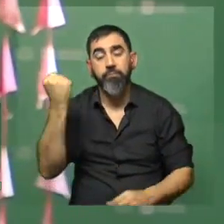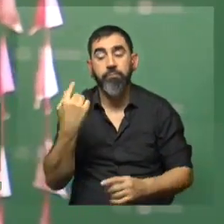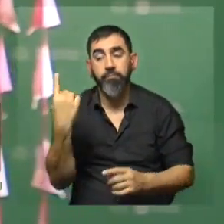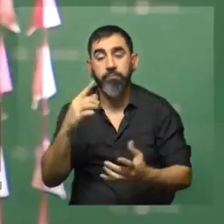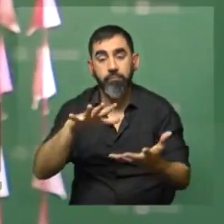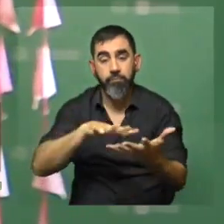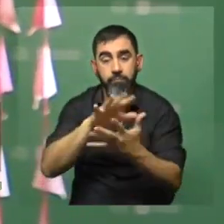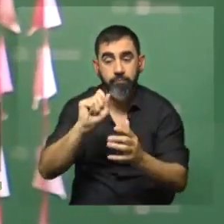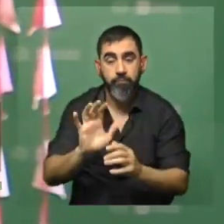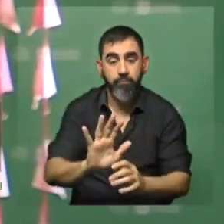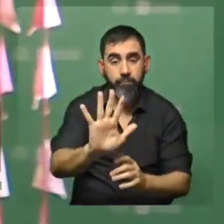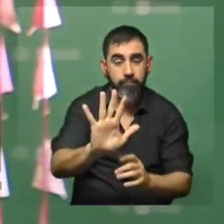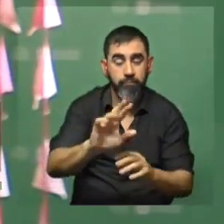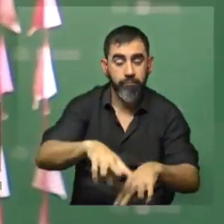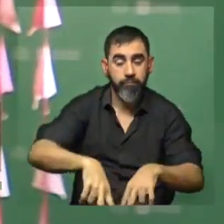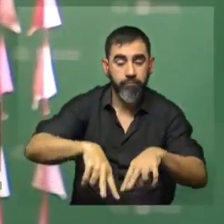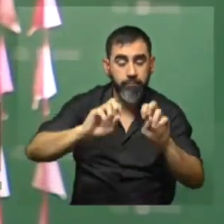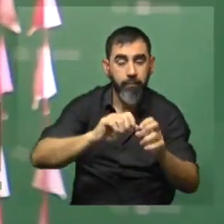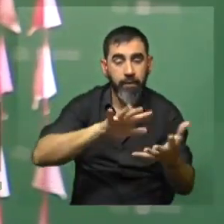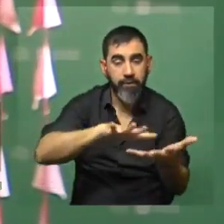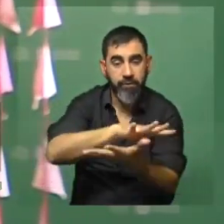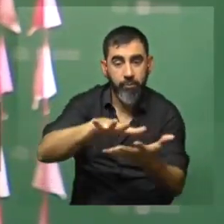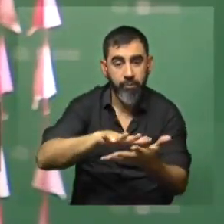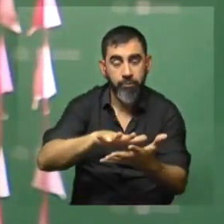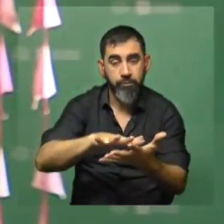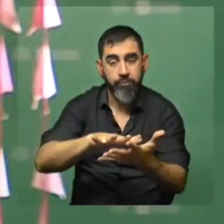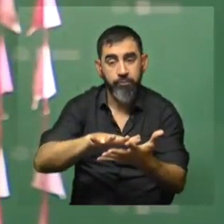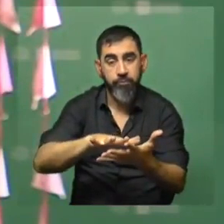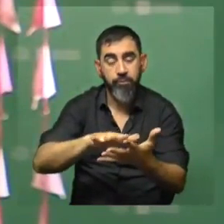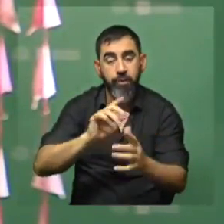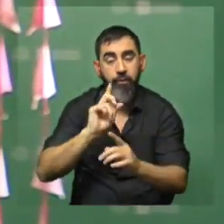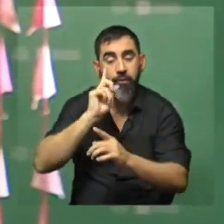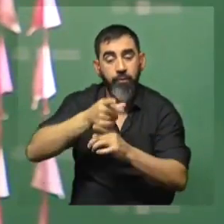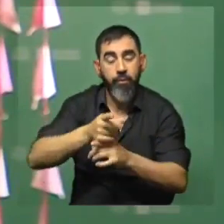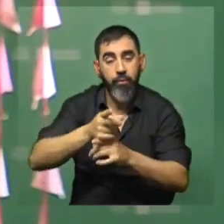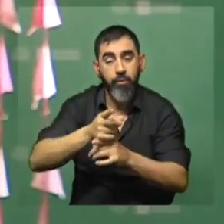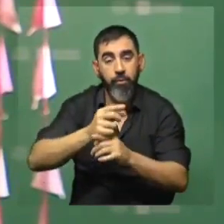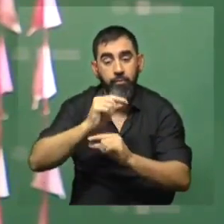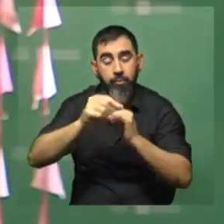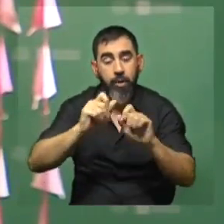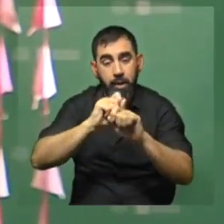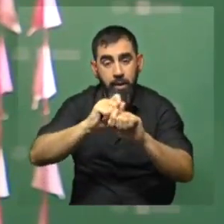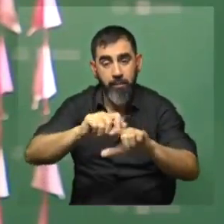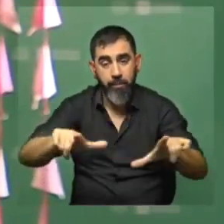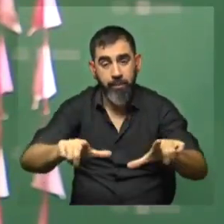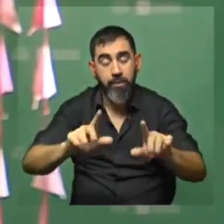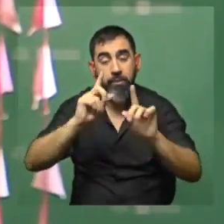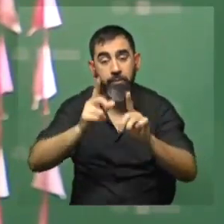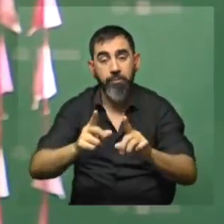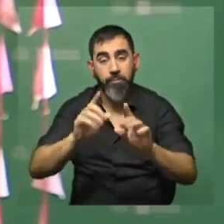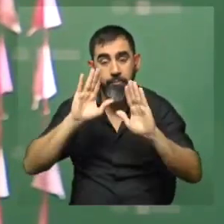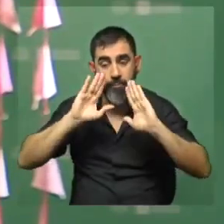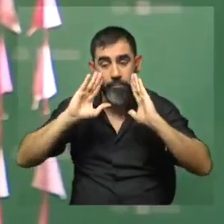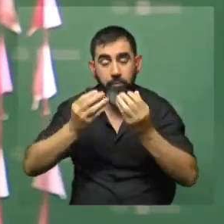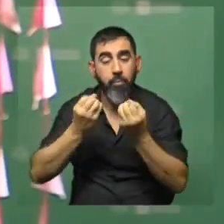se caracteriza, se estudia la situación, se resuelve periódicamente la limpieza, pero al mismo tiempo se abordan